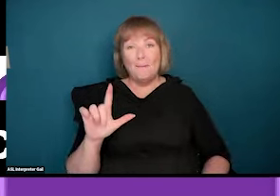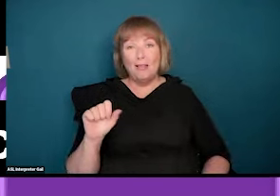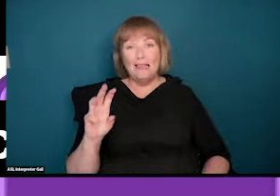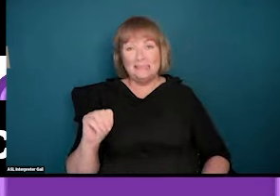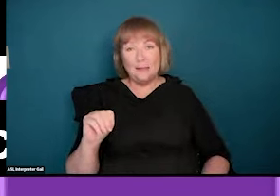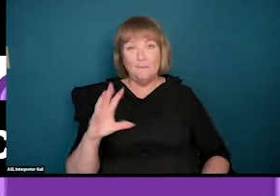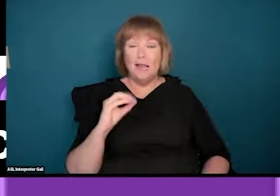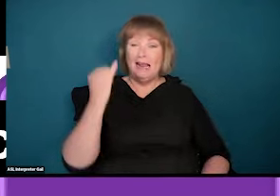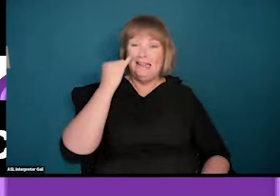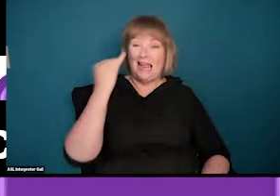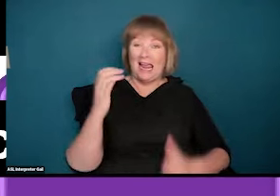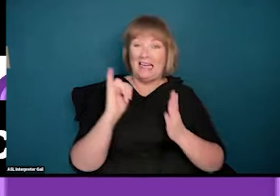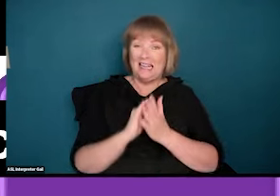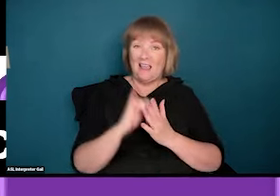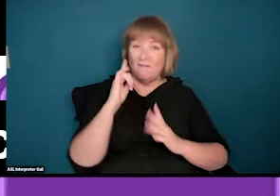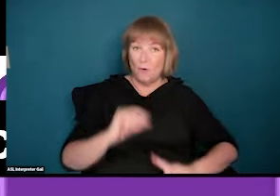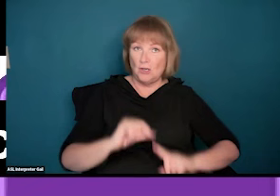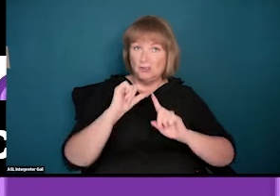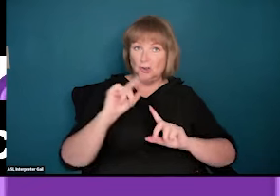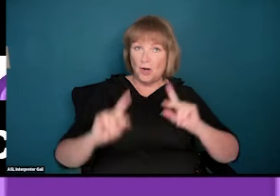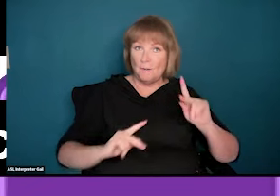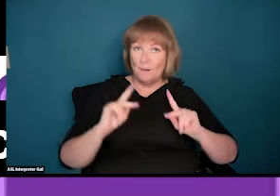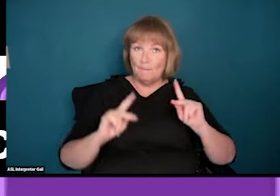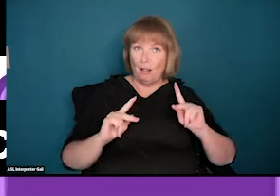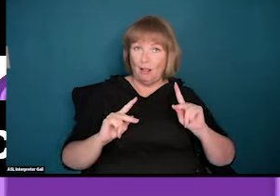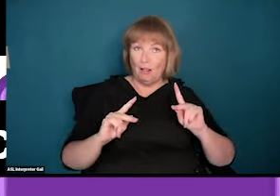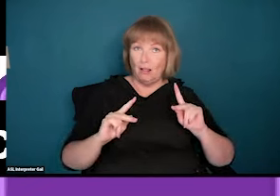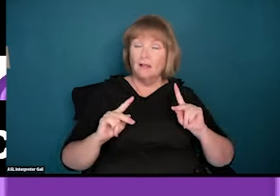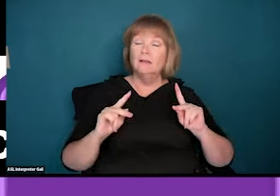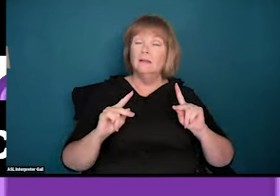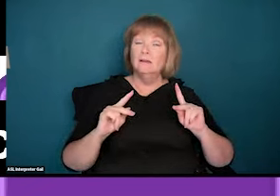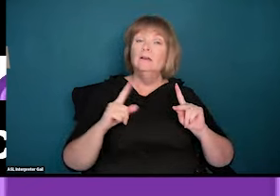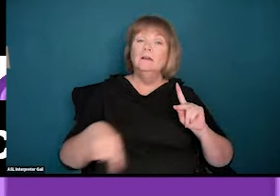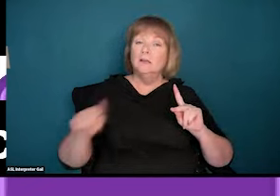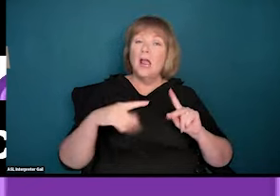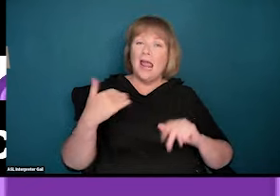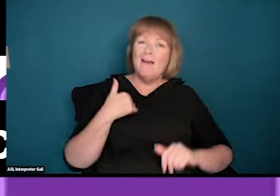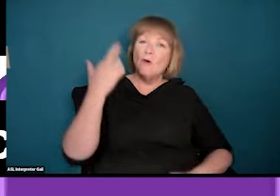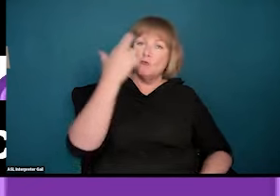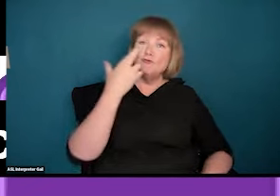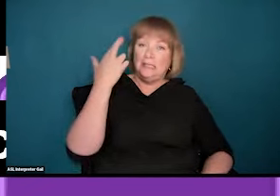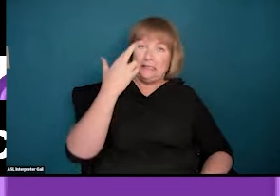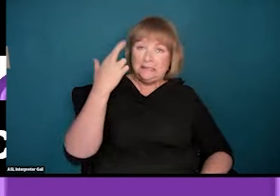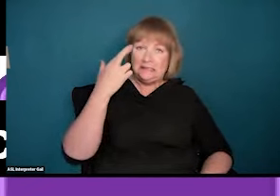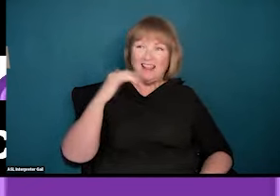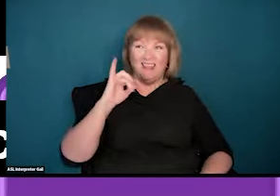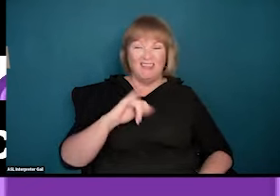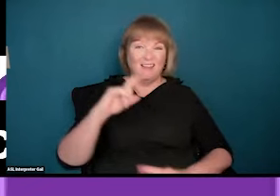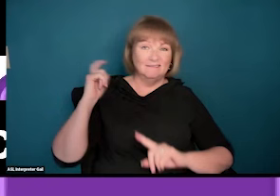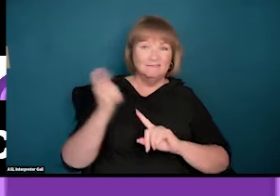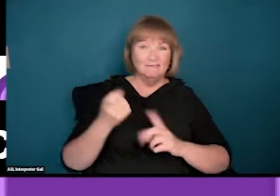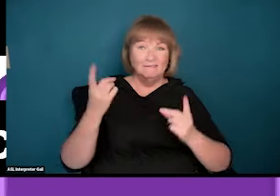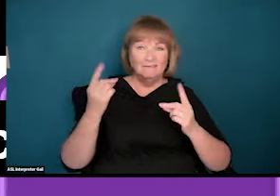falta de análisis o de verdadera evaluación profunda de los